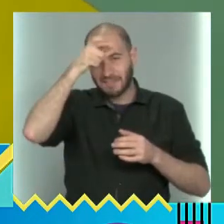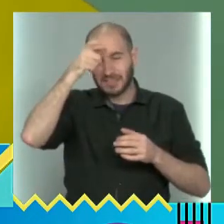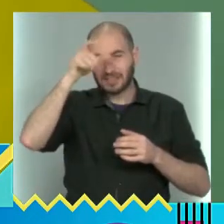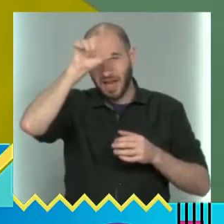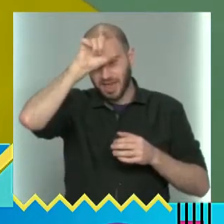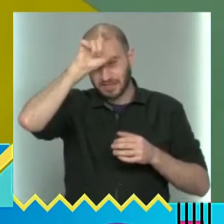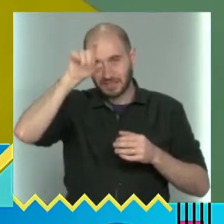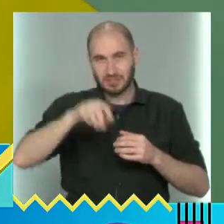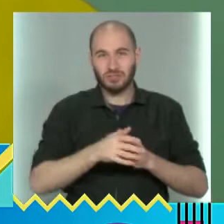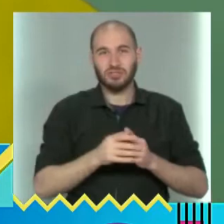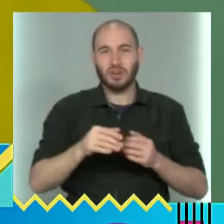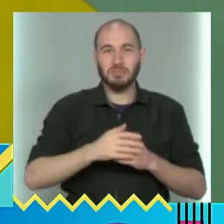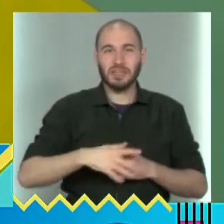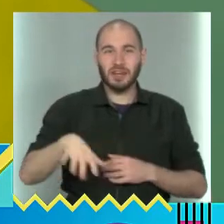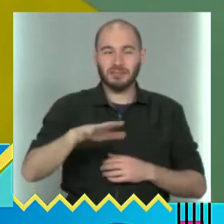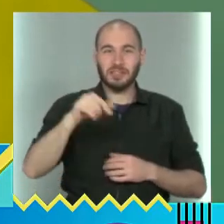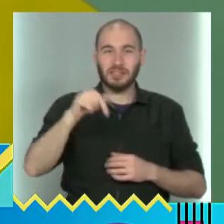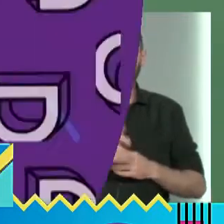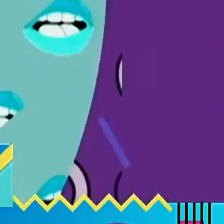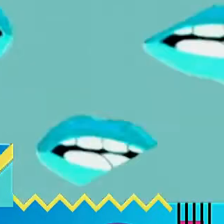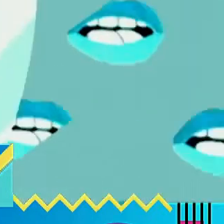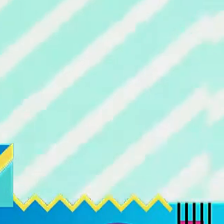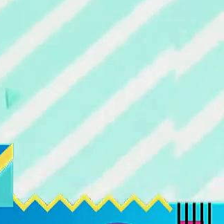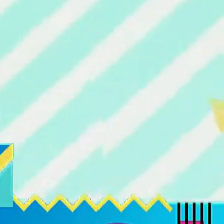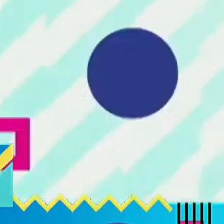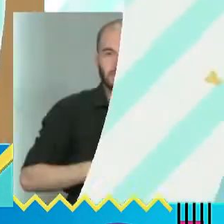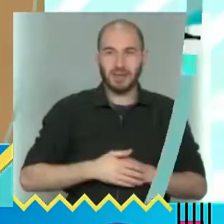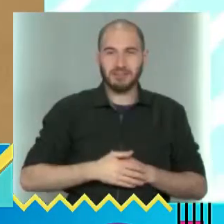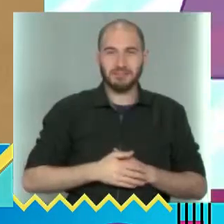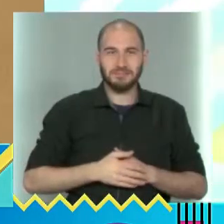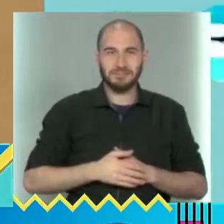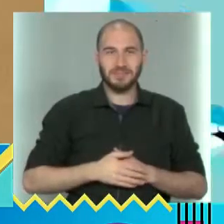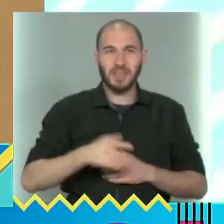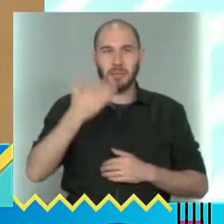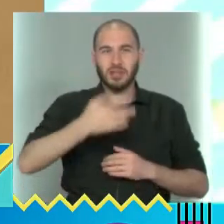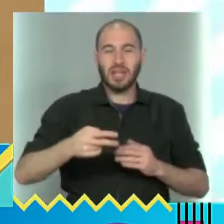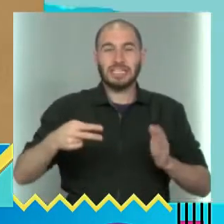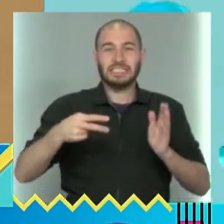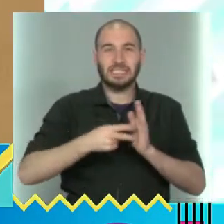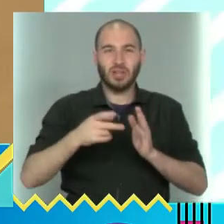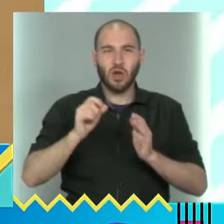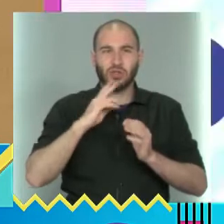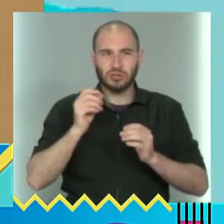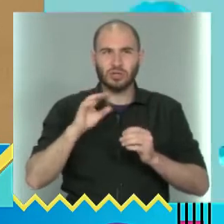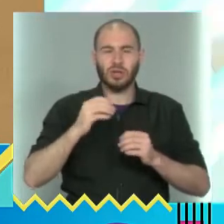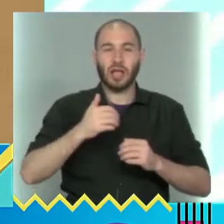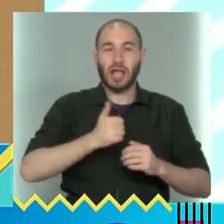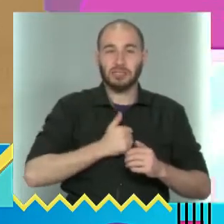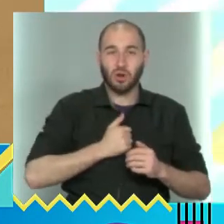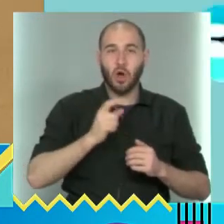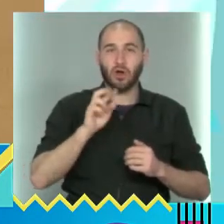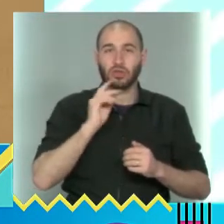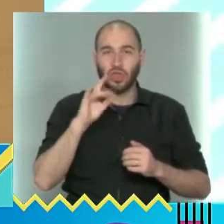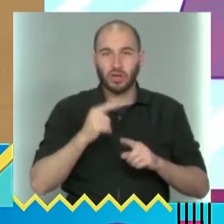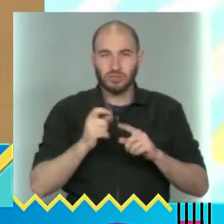socialista, que bueno, fueron fundados por sirios ortodoxos, católicos apostólicos